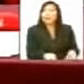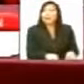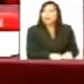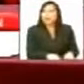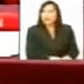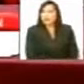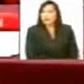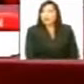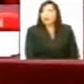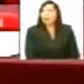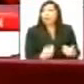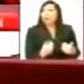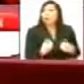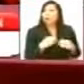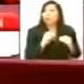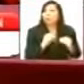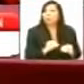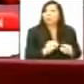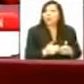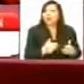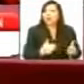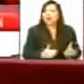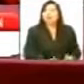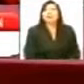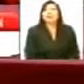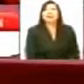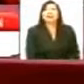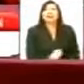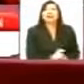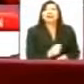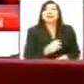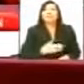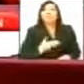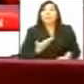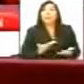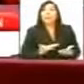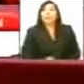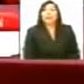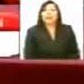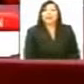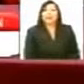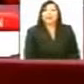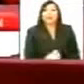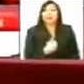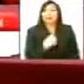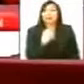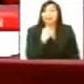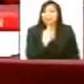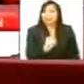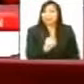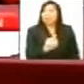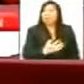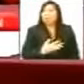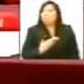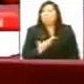también tuve en mi puesto anterior la capacidad de defender a mi propio país, y les puedo decir